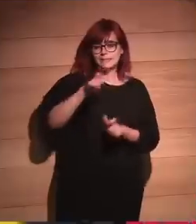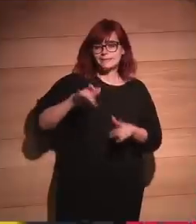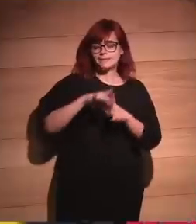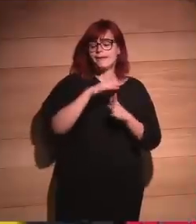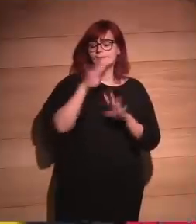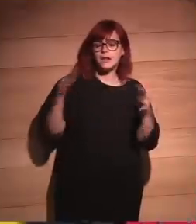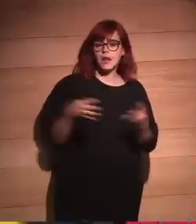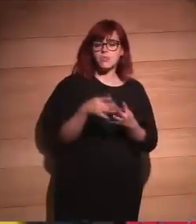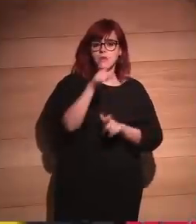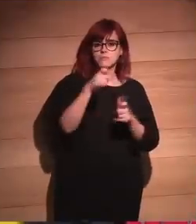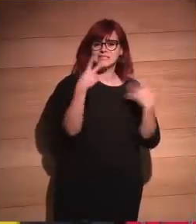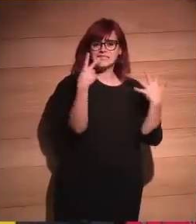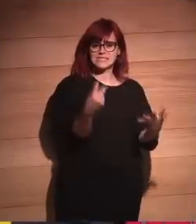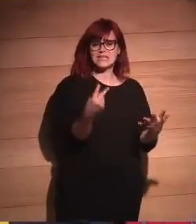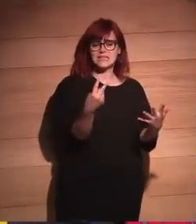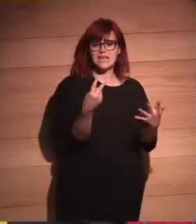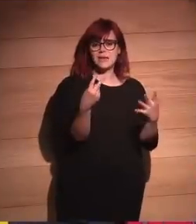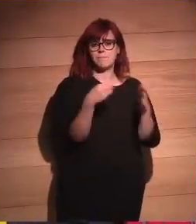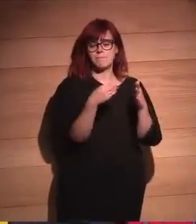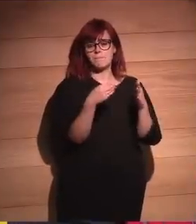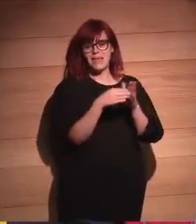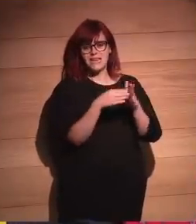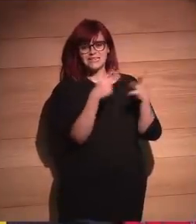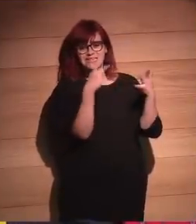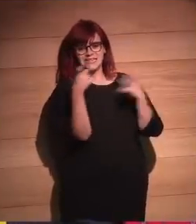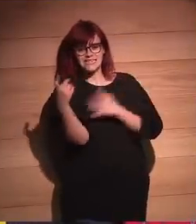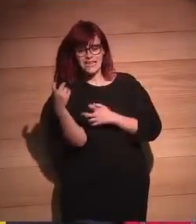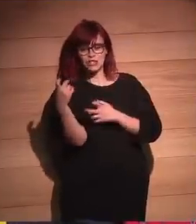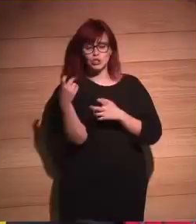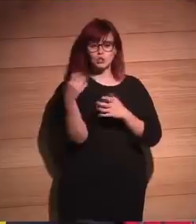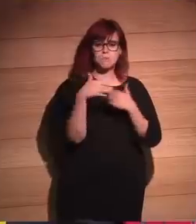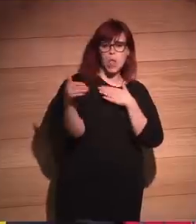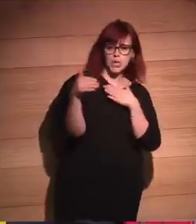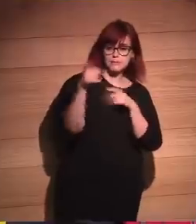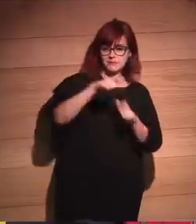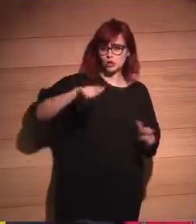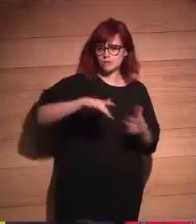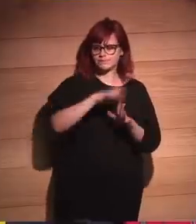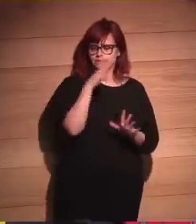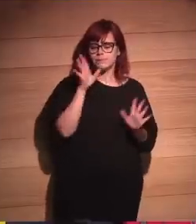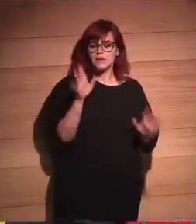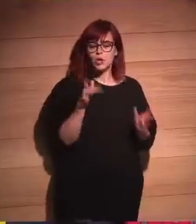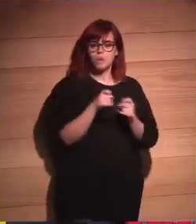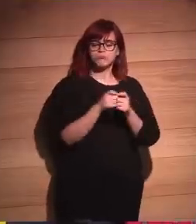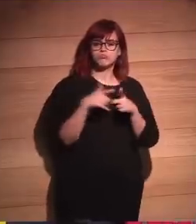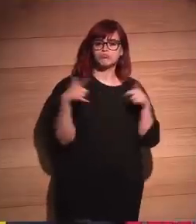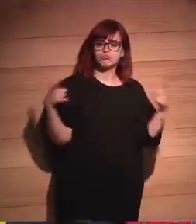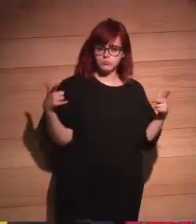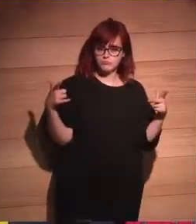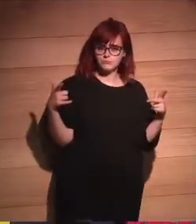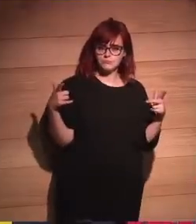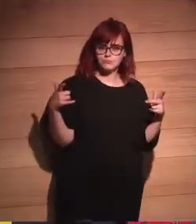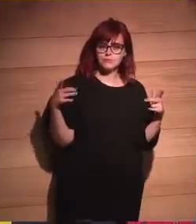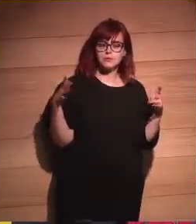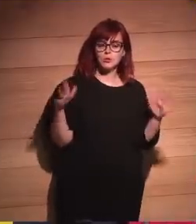una población de 7.700, 7.800 millones de... Bueno, pero están creciendo muy rápidamente,